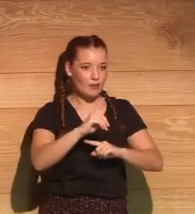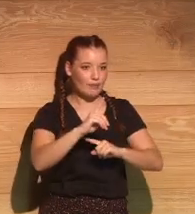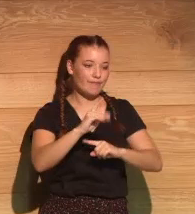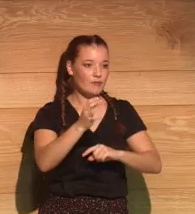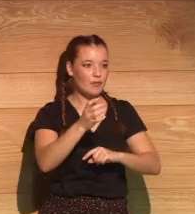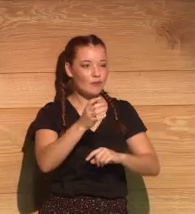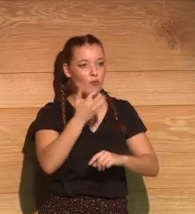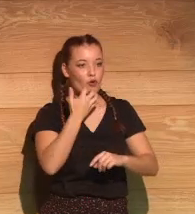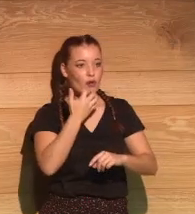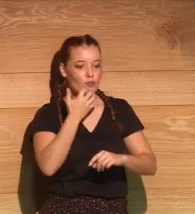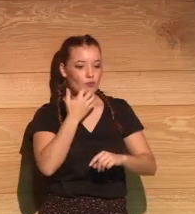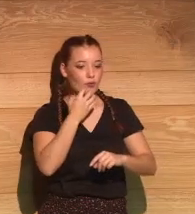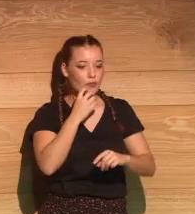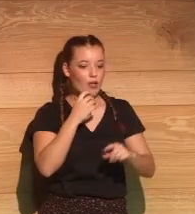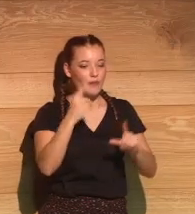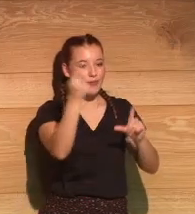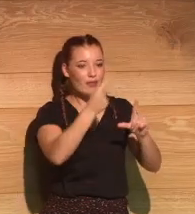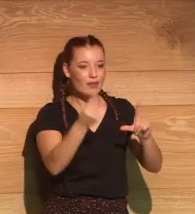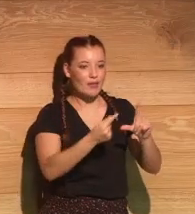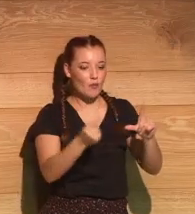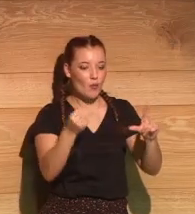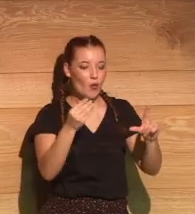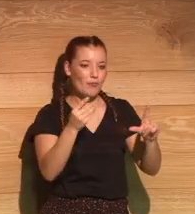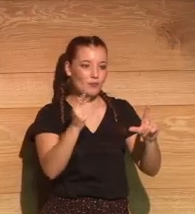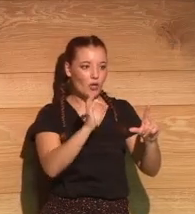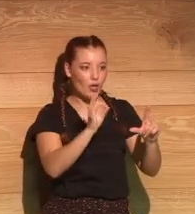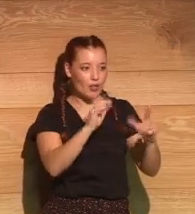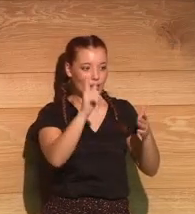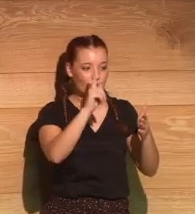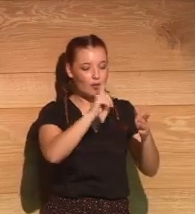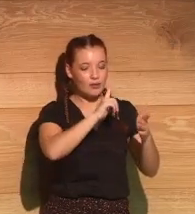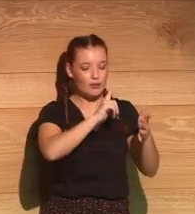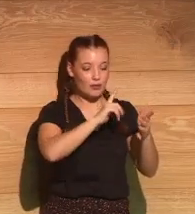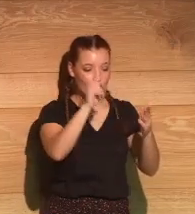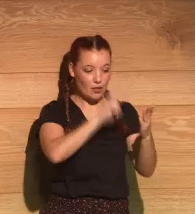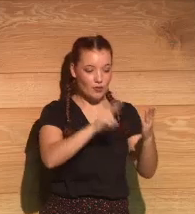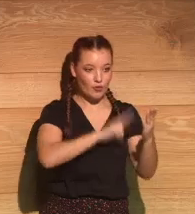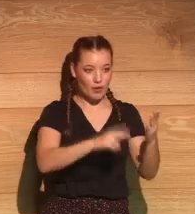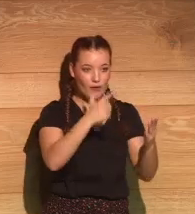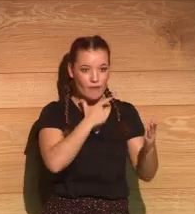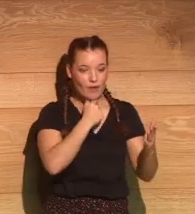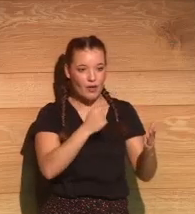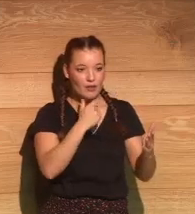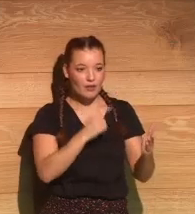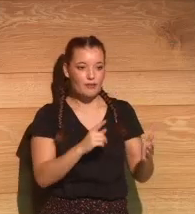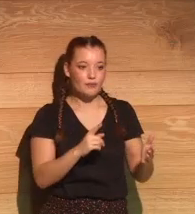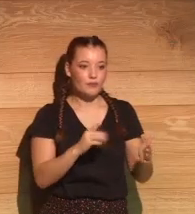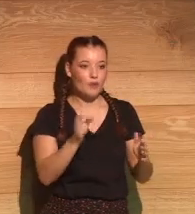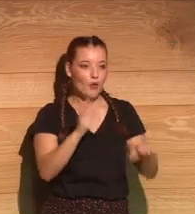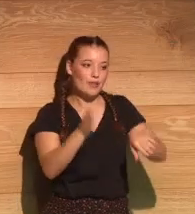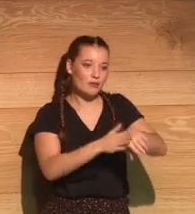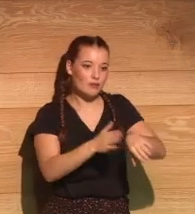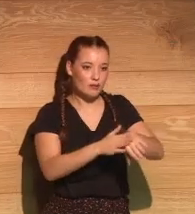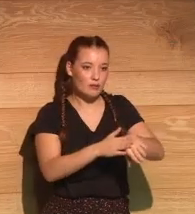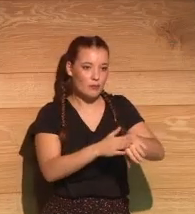Lectura Fácil, y toda la crítica que ha hecho Juan Soto Ibars a la ideología de extrema izquierda que en parte esta